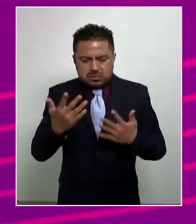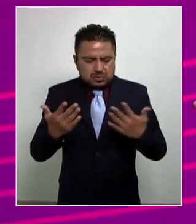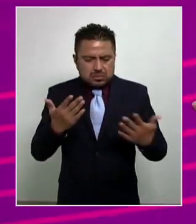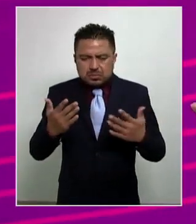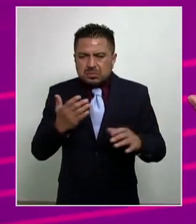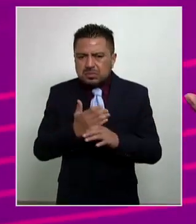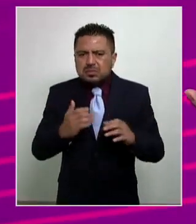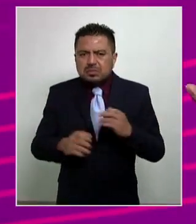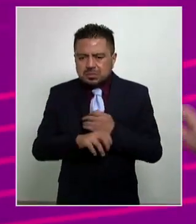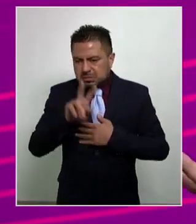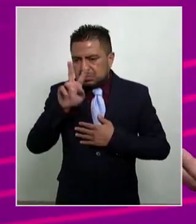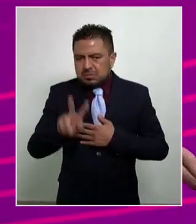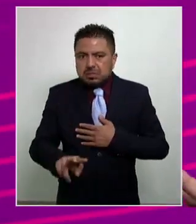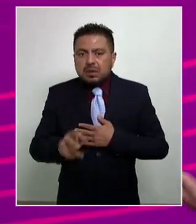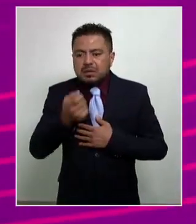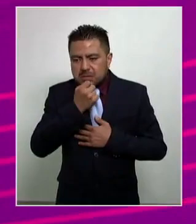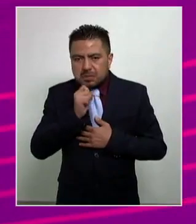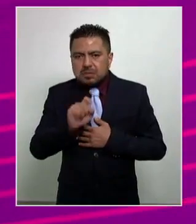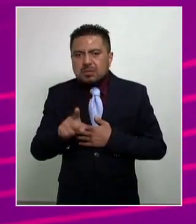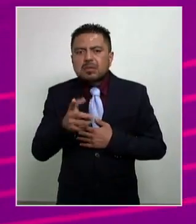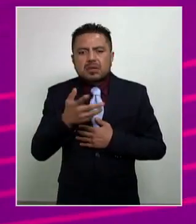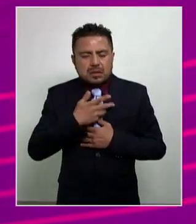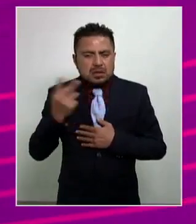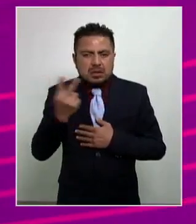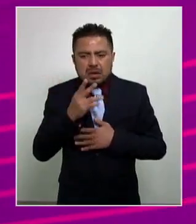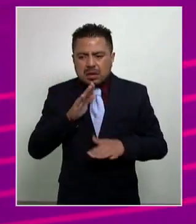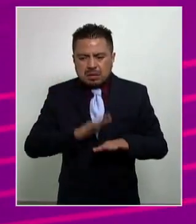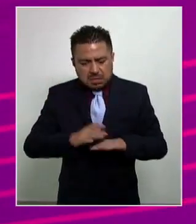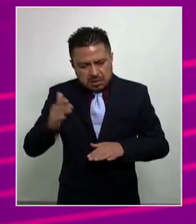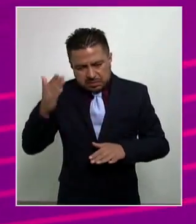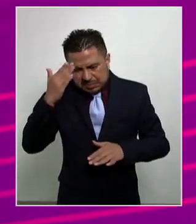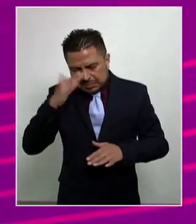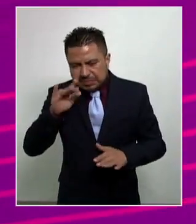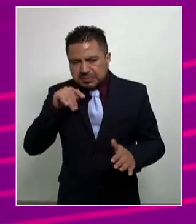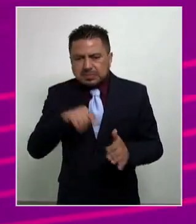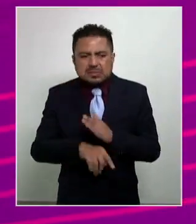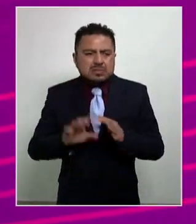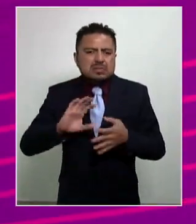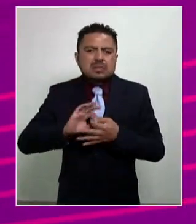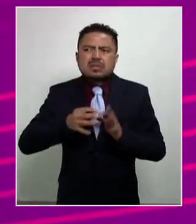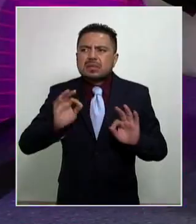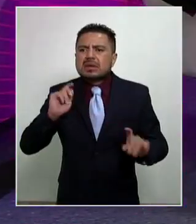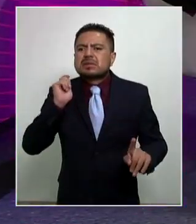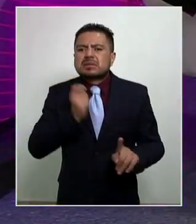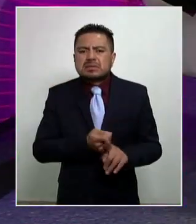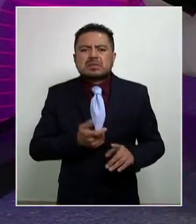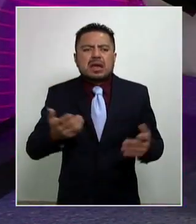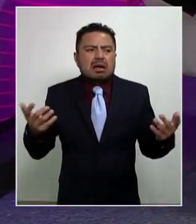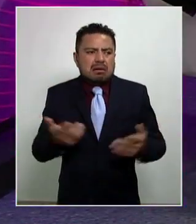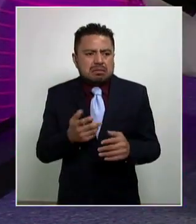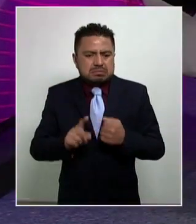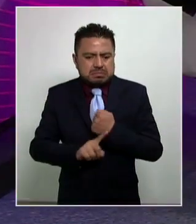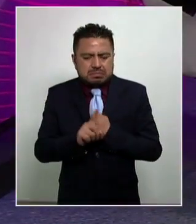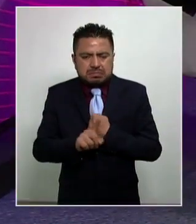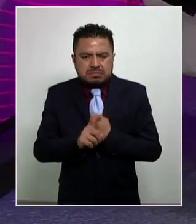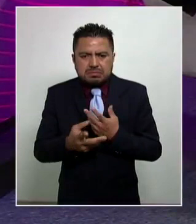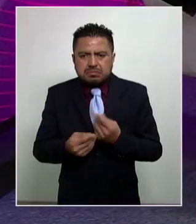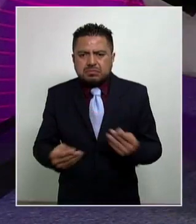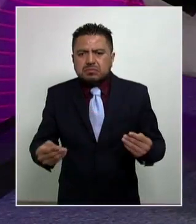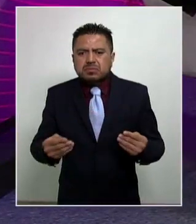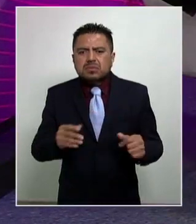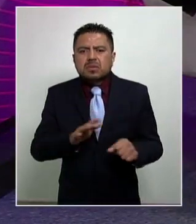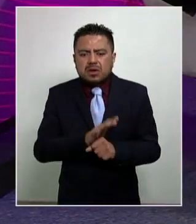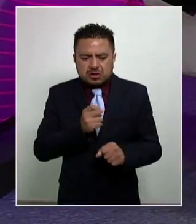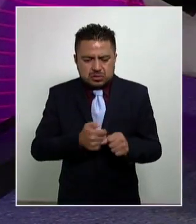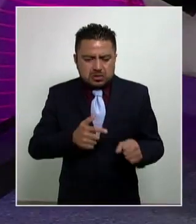verdad que también quizá tendríamos que saber mucho más acerca de la esclavitud, el daño que hizo y las cuestiones